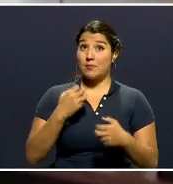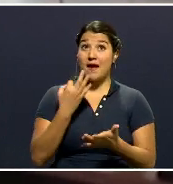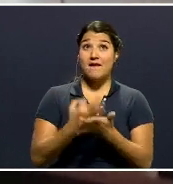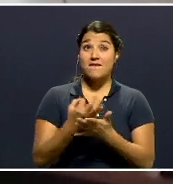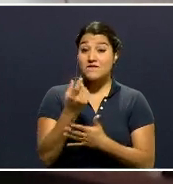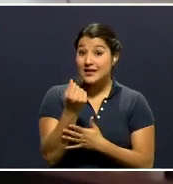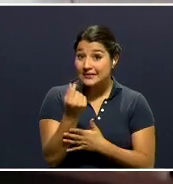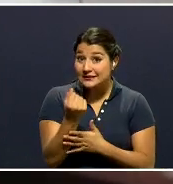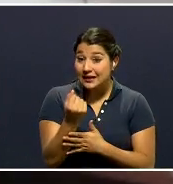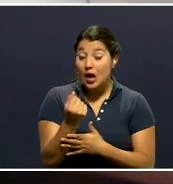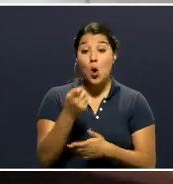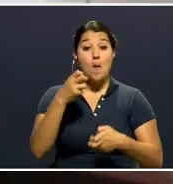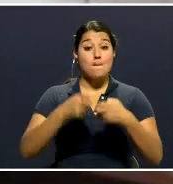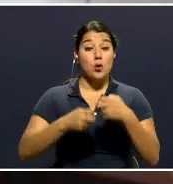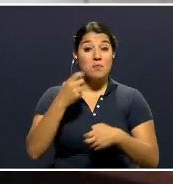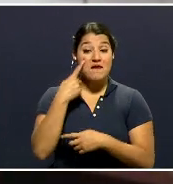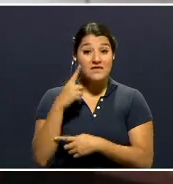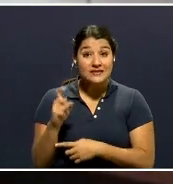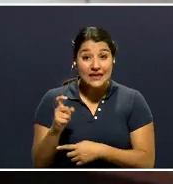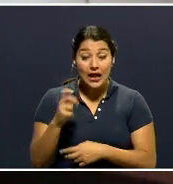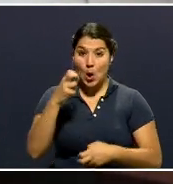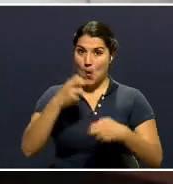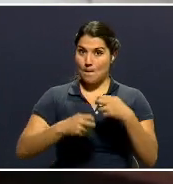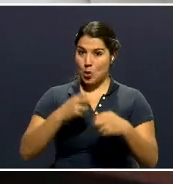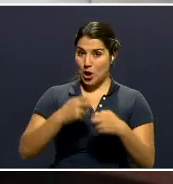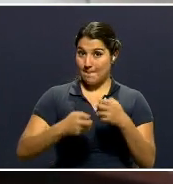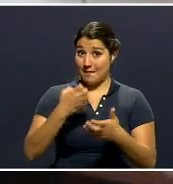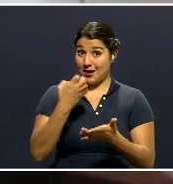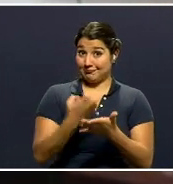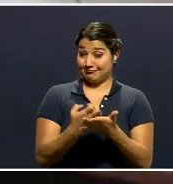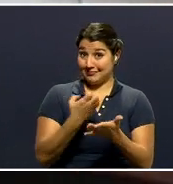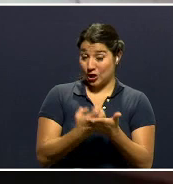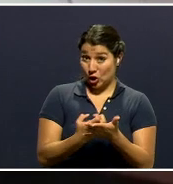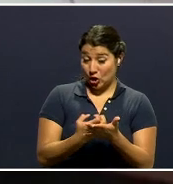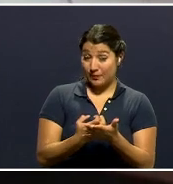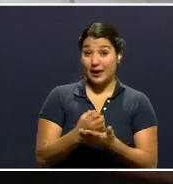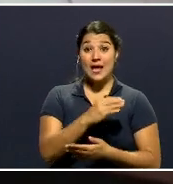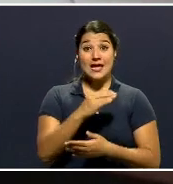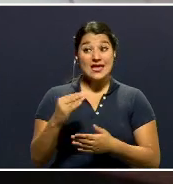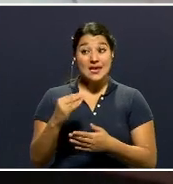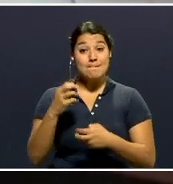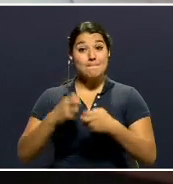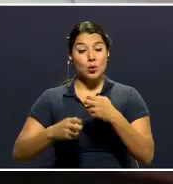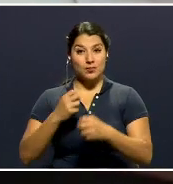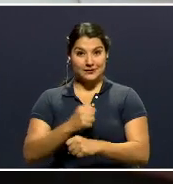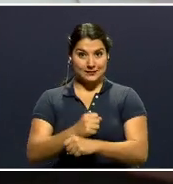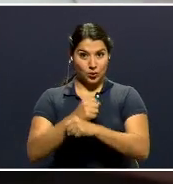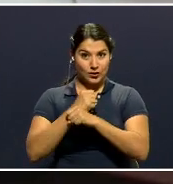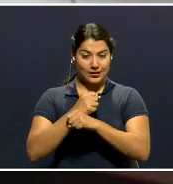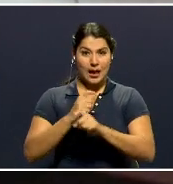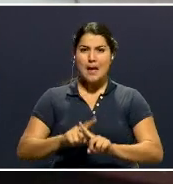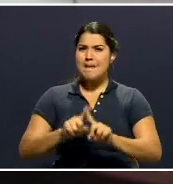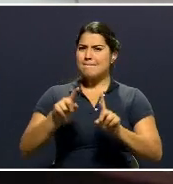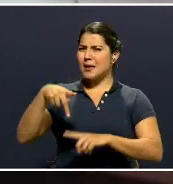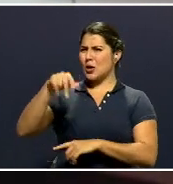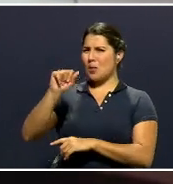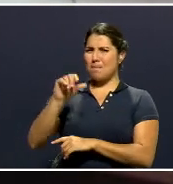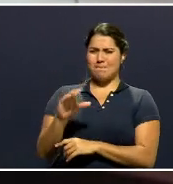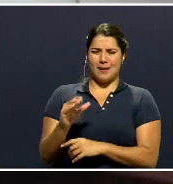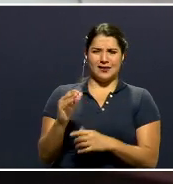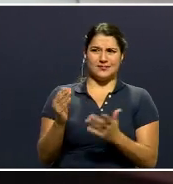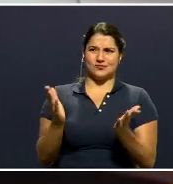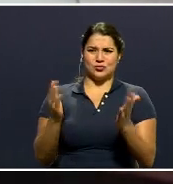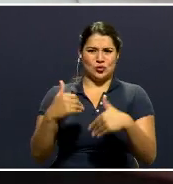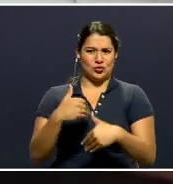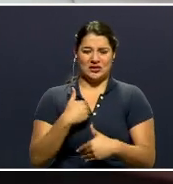una crisis fiscal, en una crisis económica, en una crisis de seguridad. Pero el PAC ha sido tan